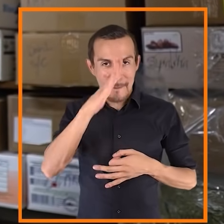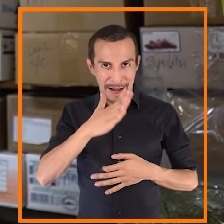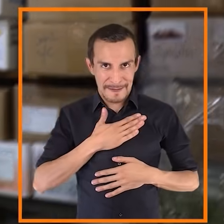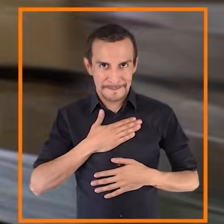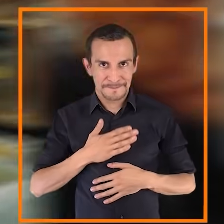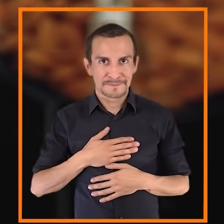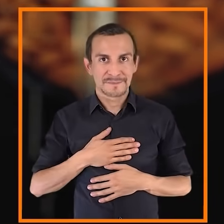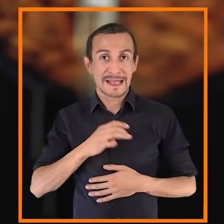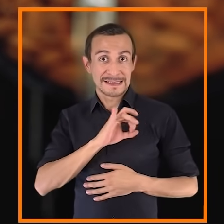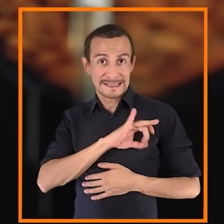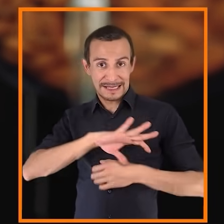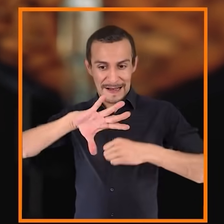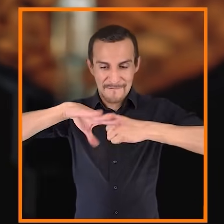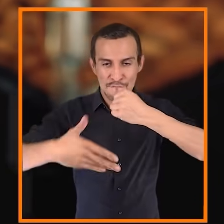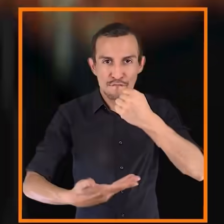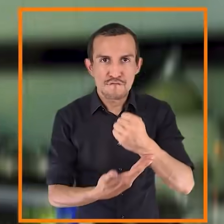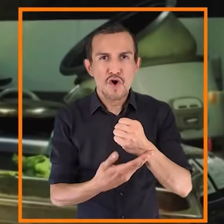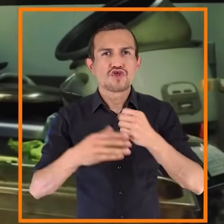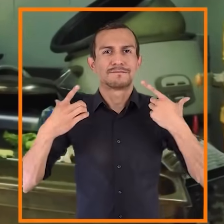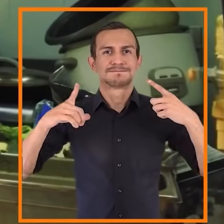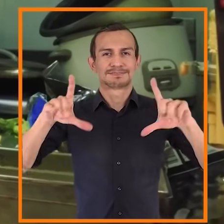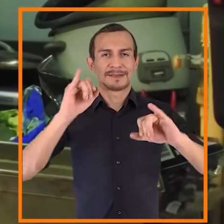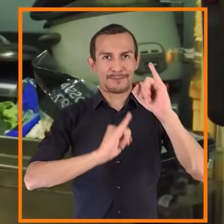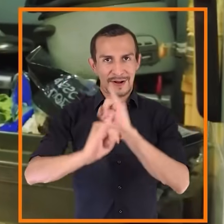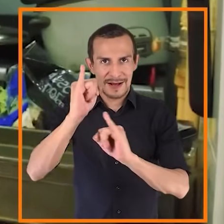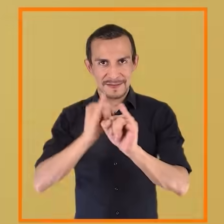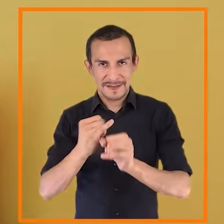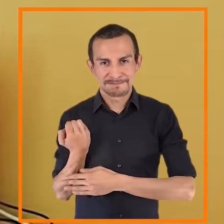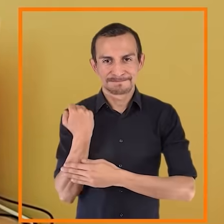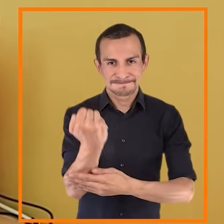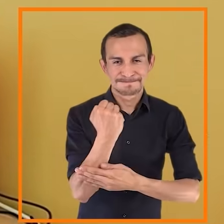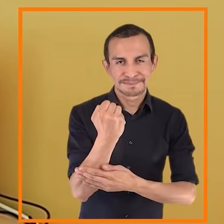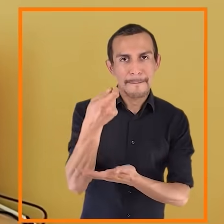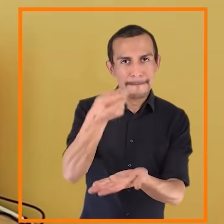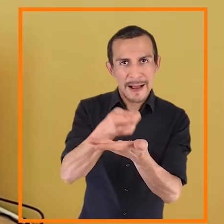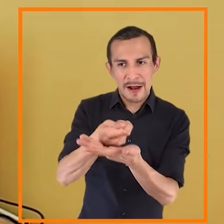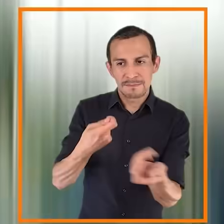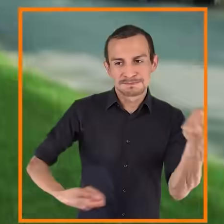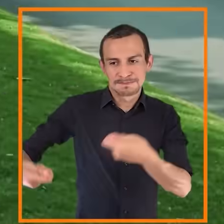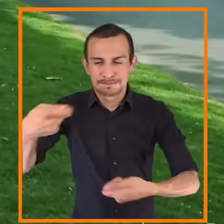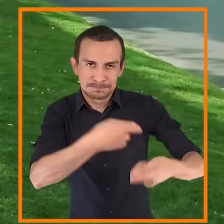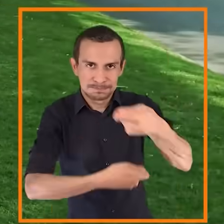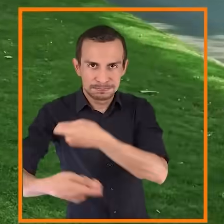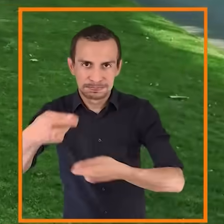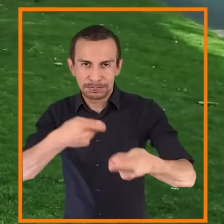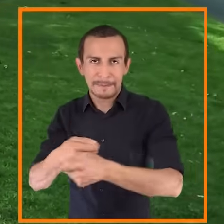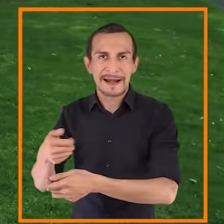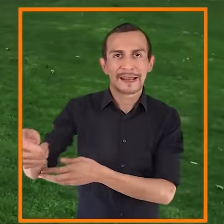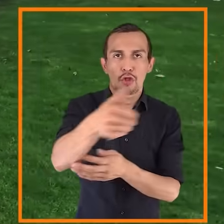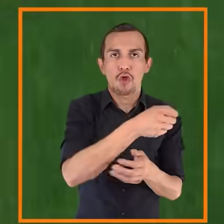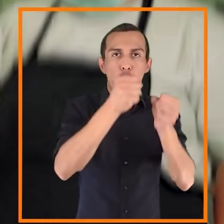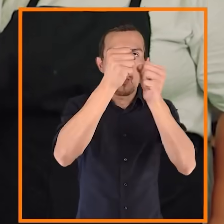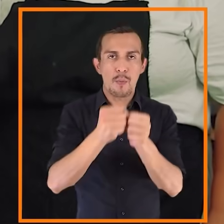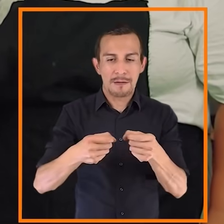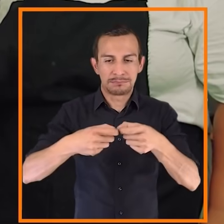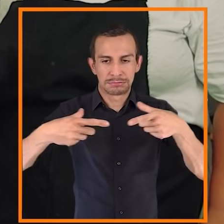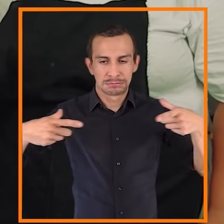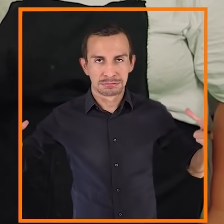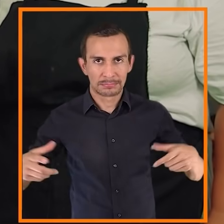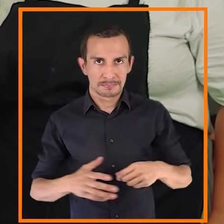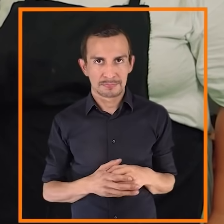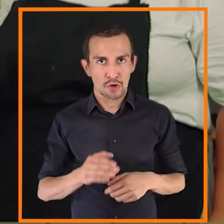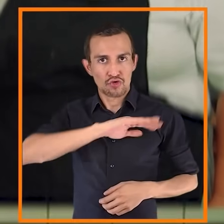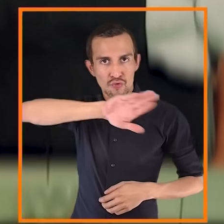vena. Chile a fondo es una plataforma de financiamiento colaborativo que conecta a pymes con aportantes para que todos puedan